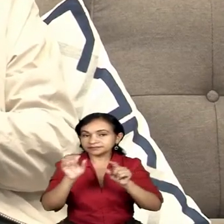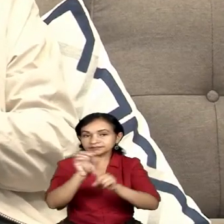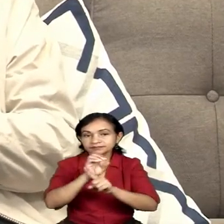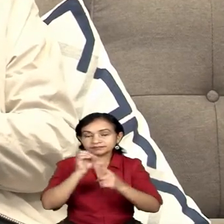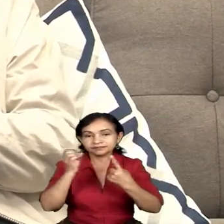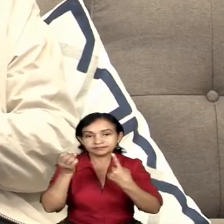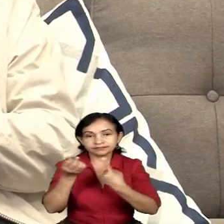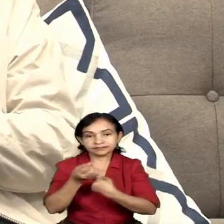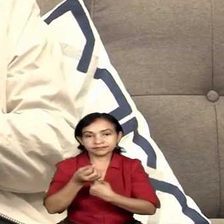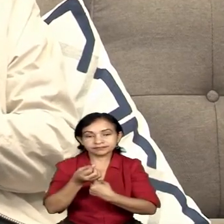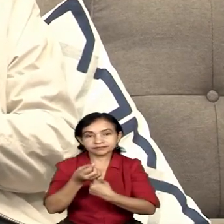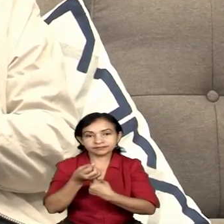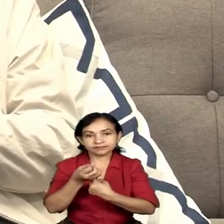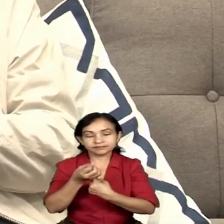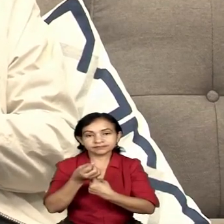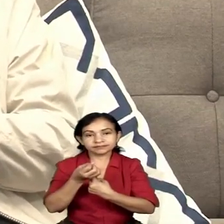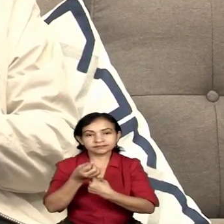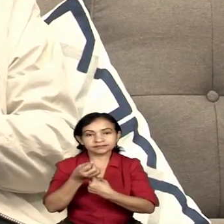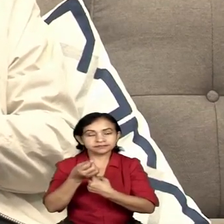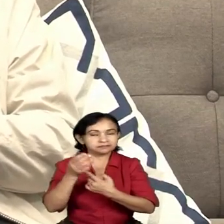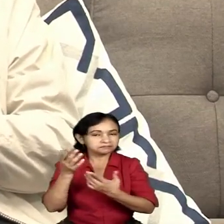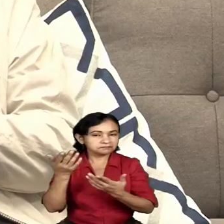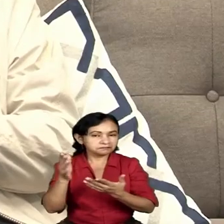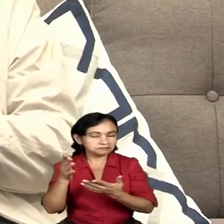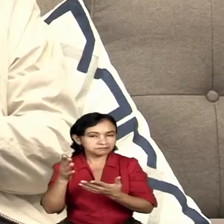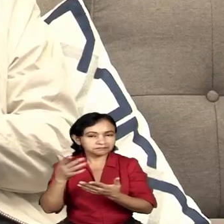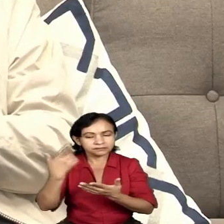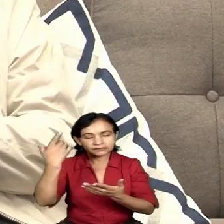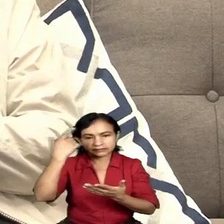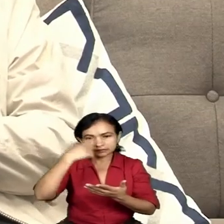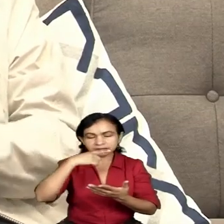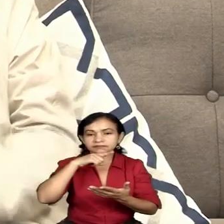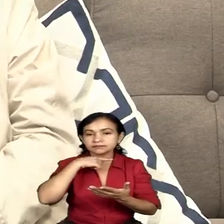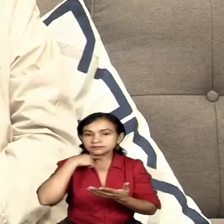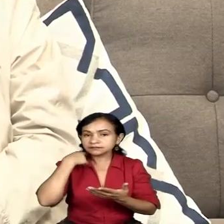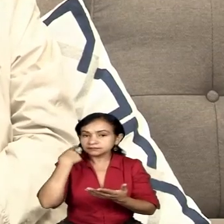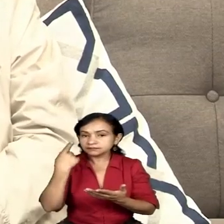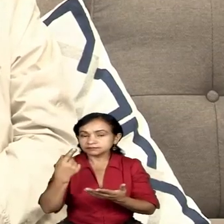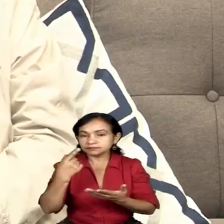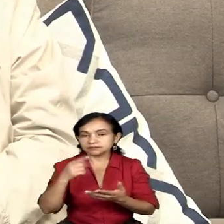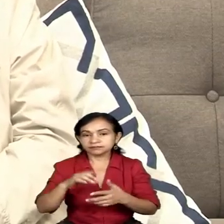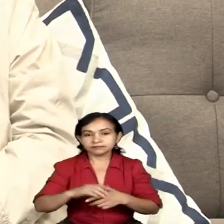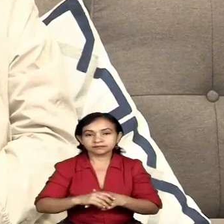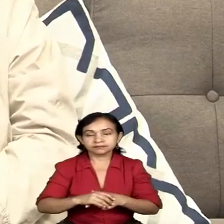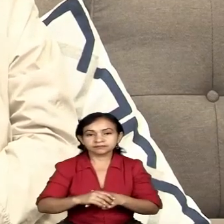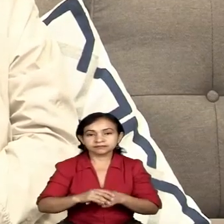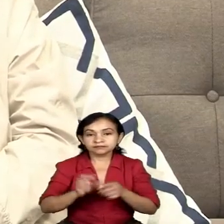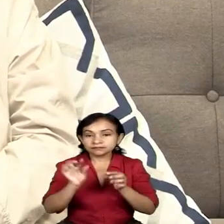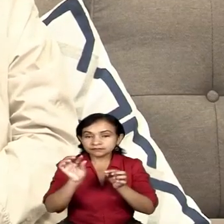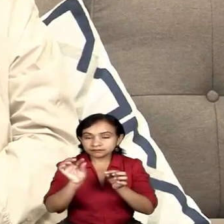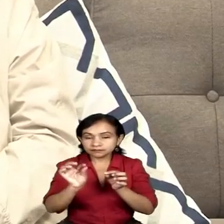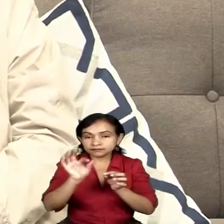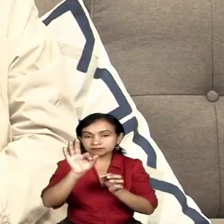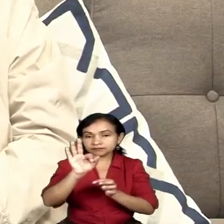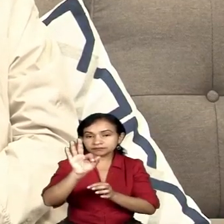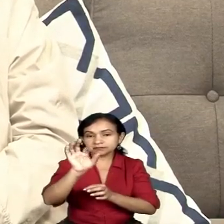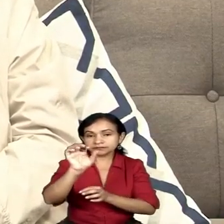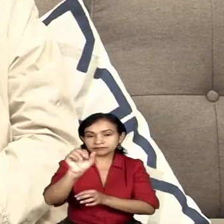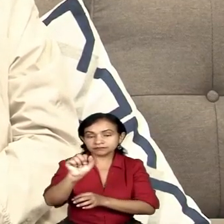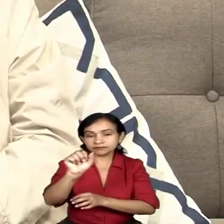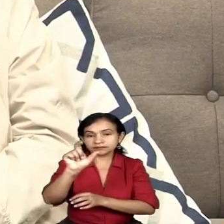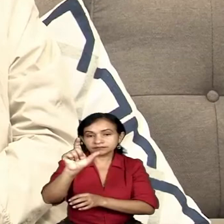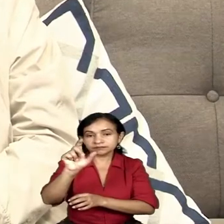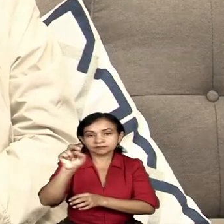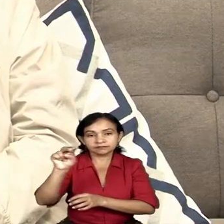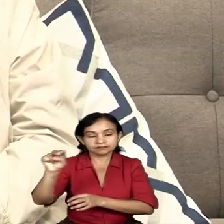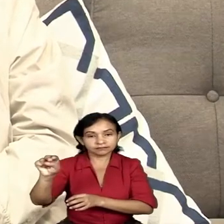organizarse ya con mayor seriedad, con mayor organicidad, lo que sería el Frente Sandinista de Liberación